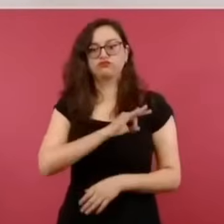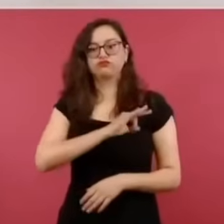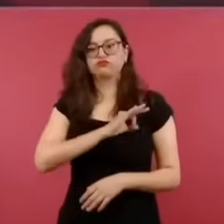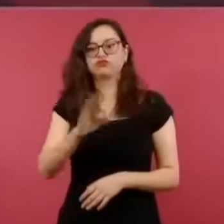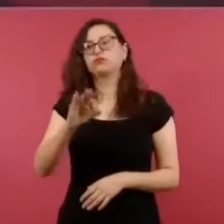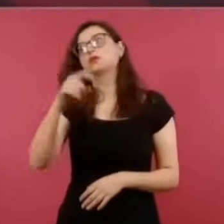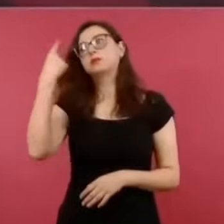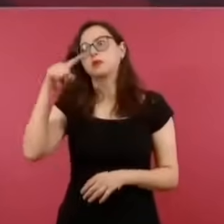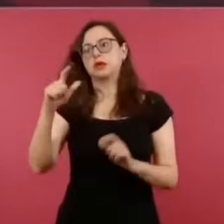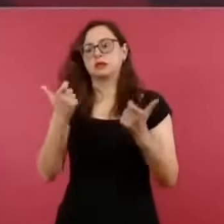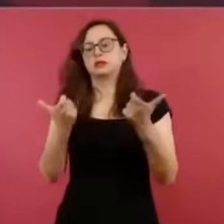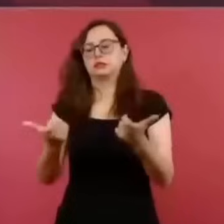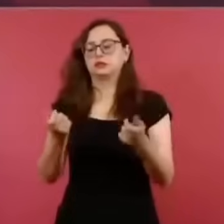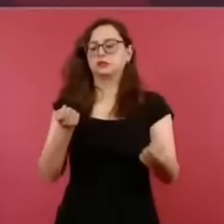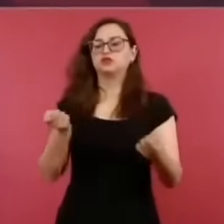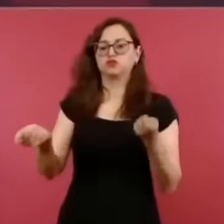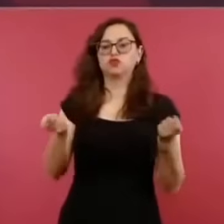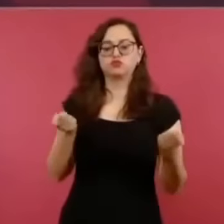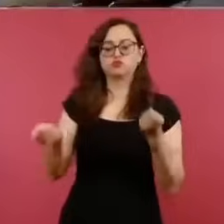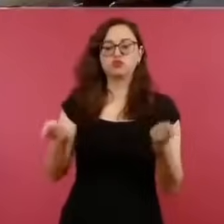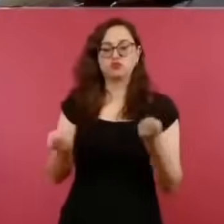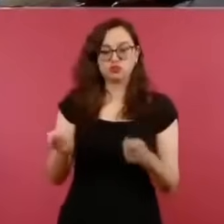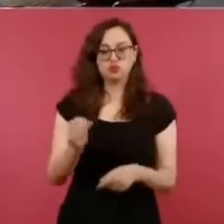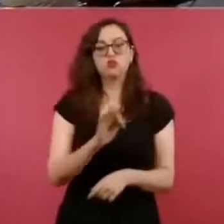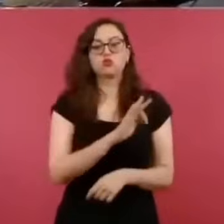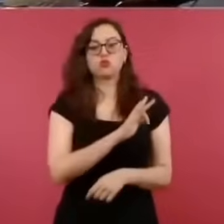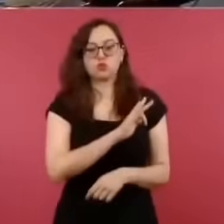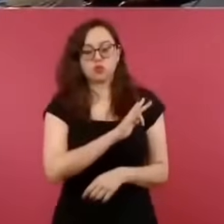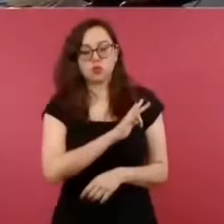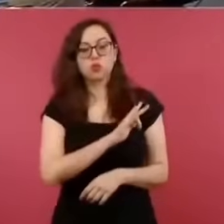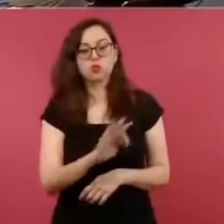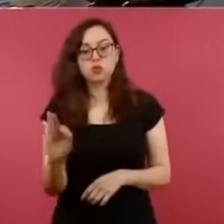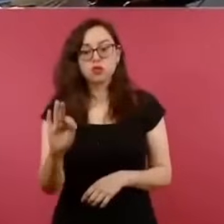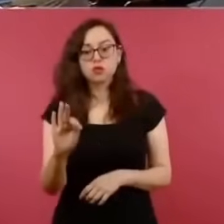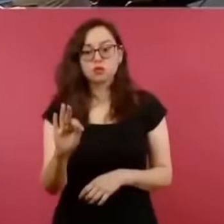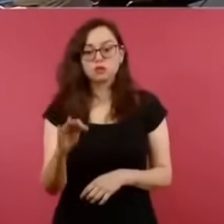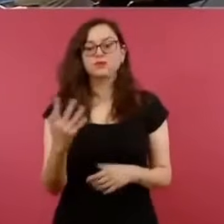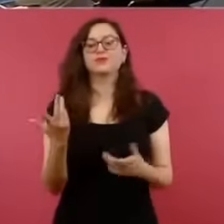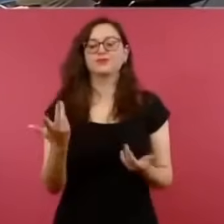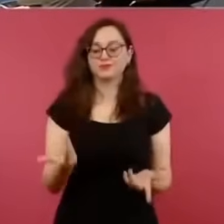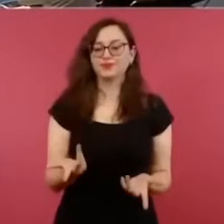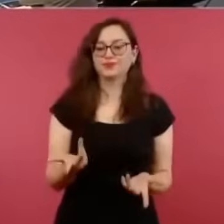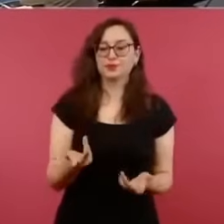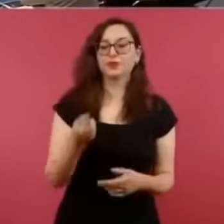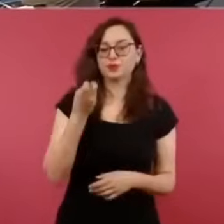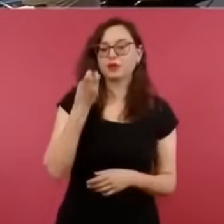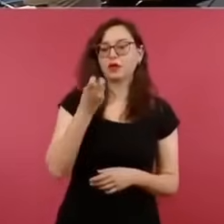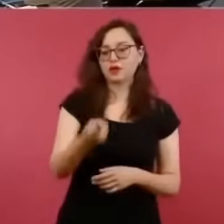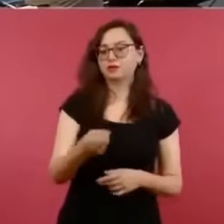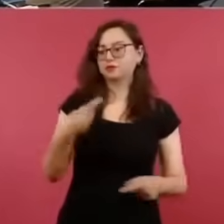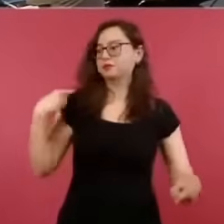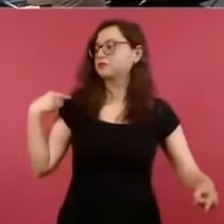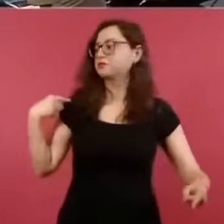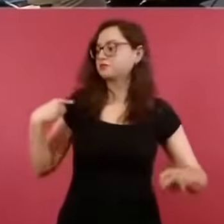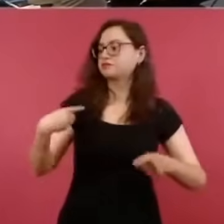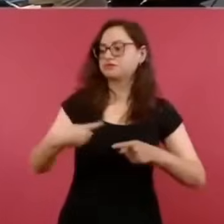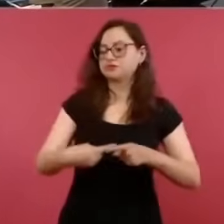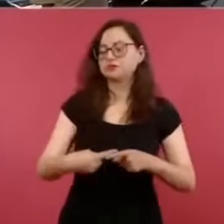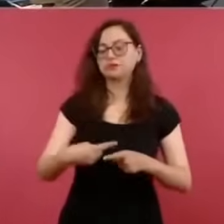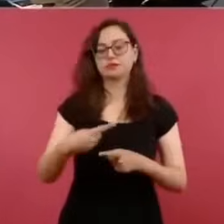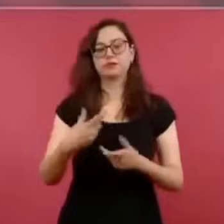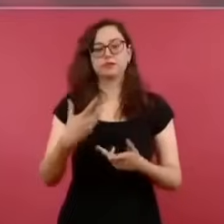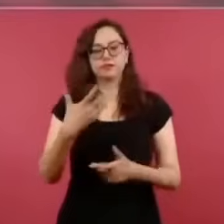Entonces, nos fue muy bien porque se invirtió desde el principio en campos